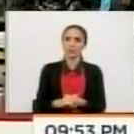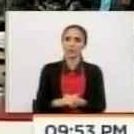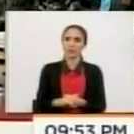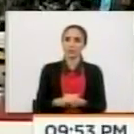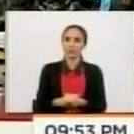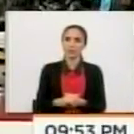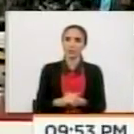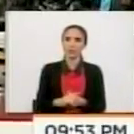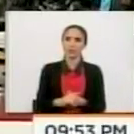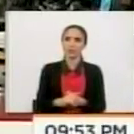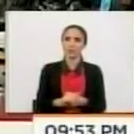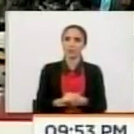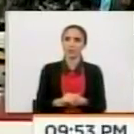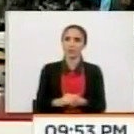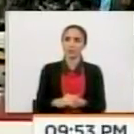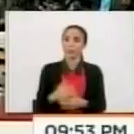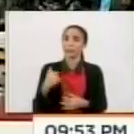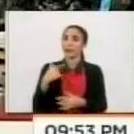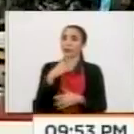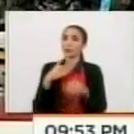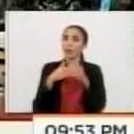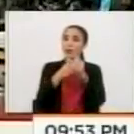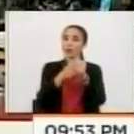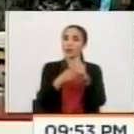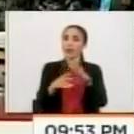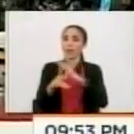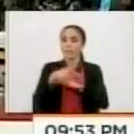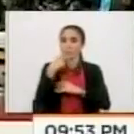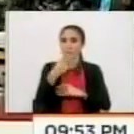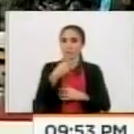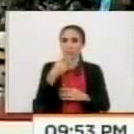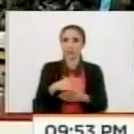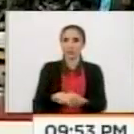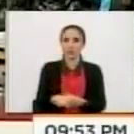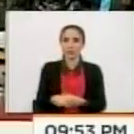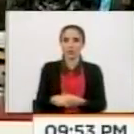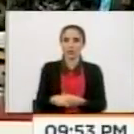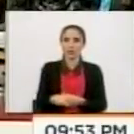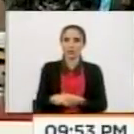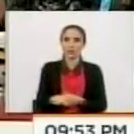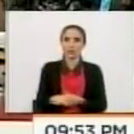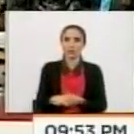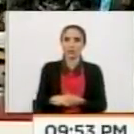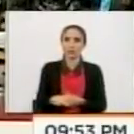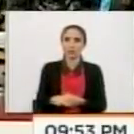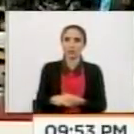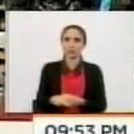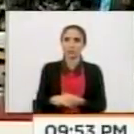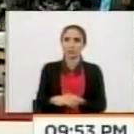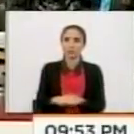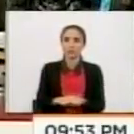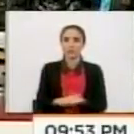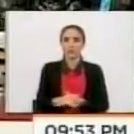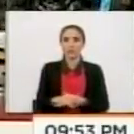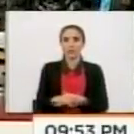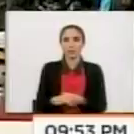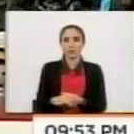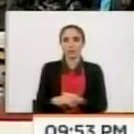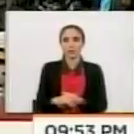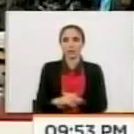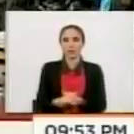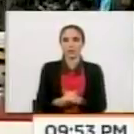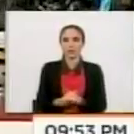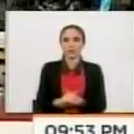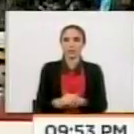Claro. Son dirigentes políticos si son ministros o el petróleo está a 100 o ambas cosas al mismo tiempo. Pero si usted le quita el